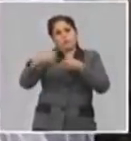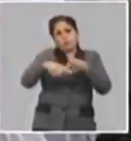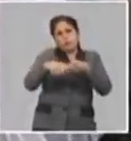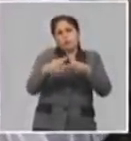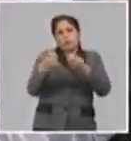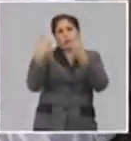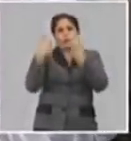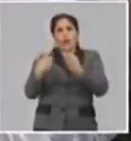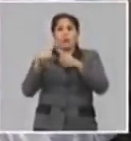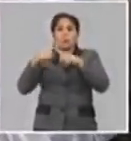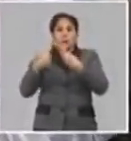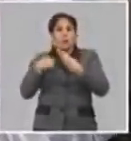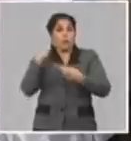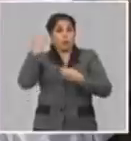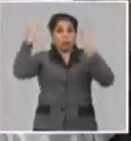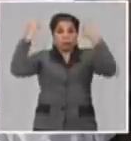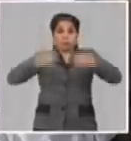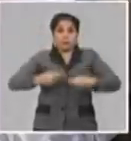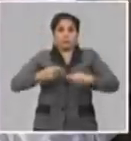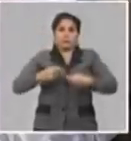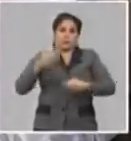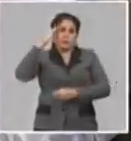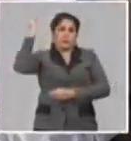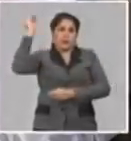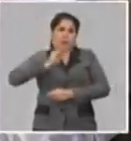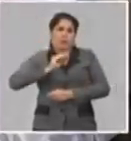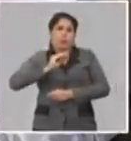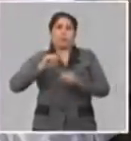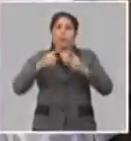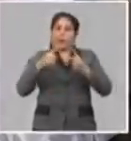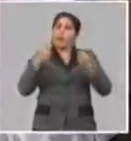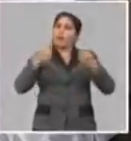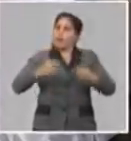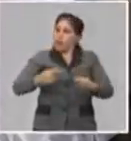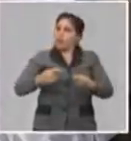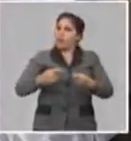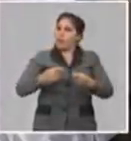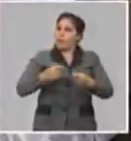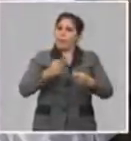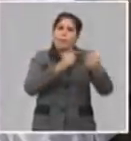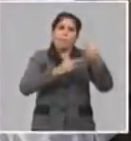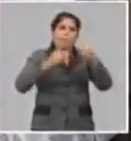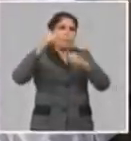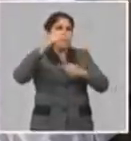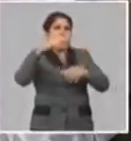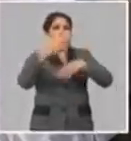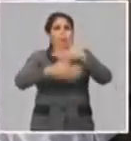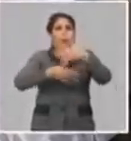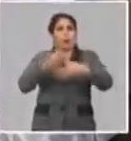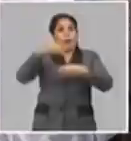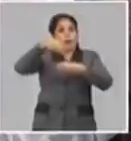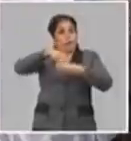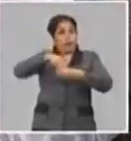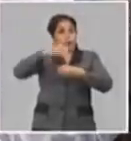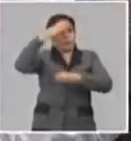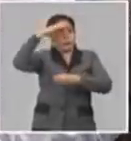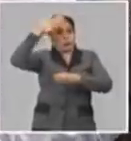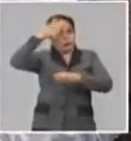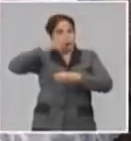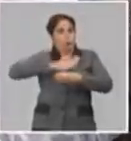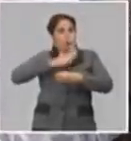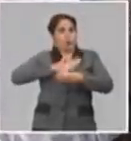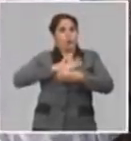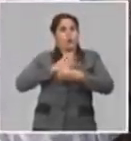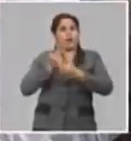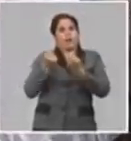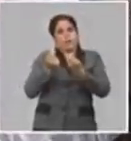implementar un conjunto de decisiones también, pero tenemos que atacar muchos problemas también de carácter subjetivo, que